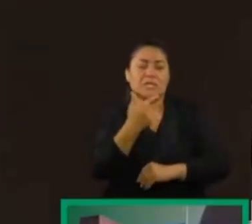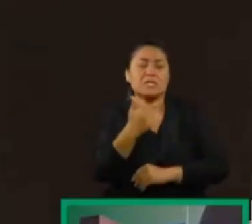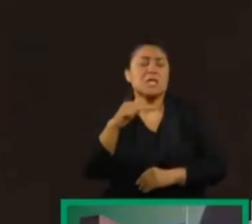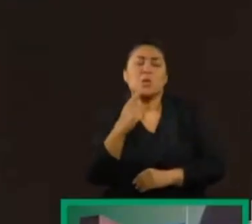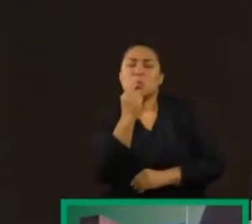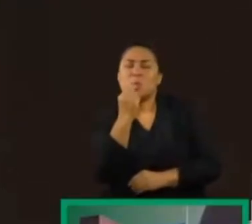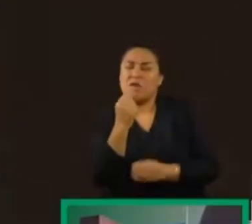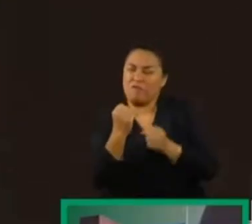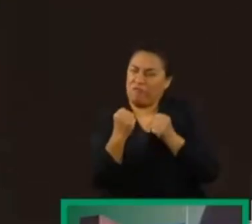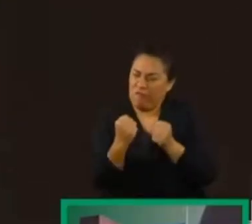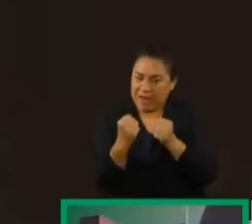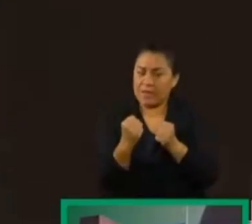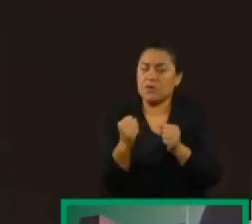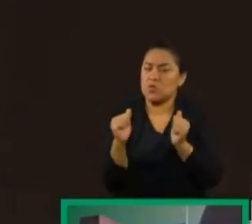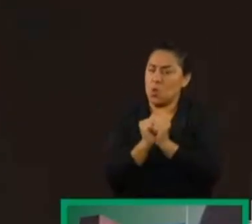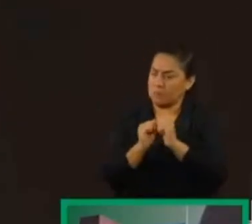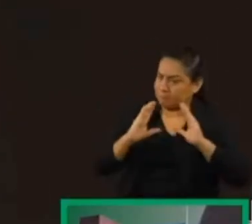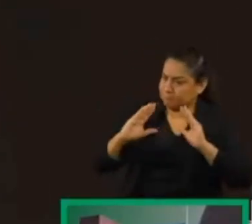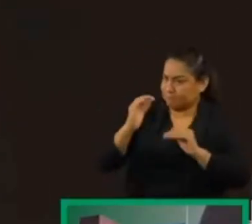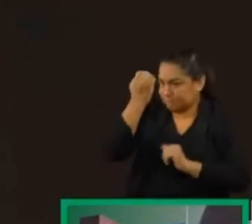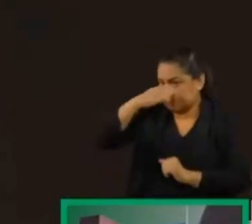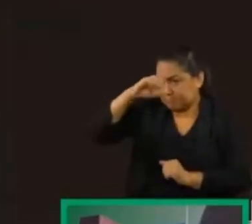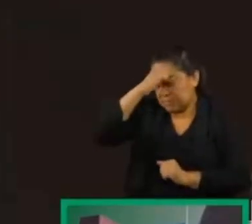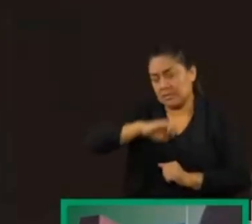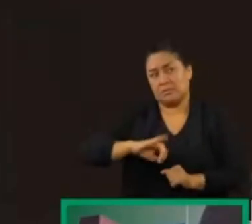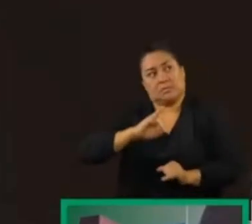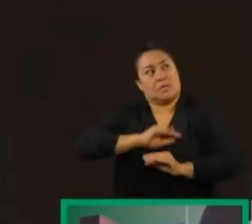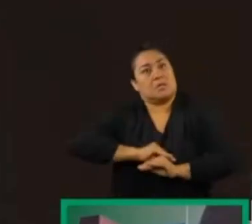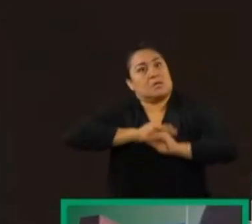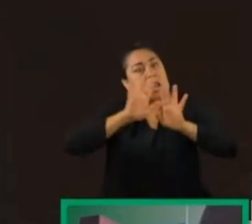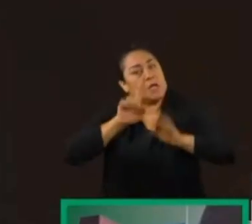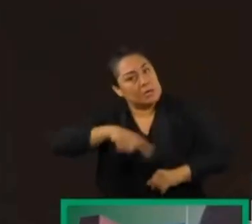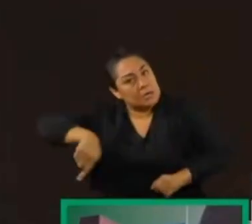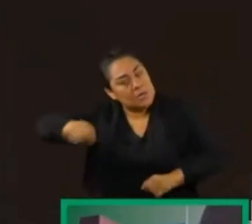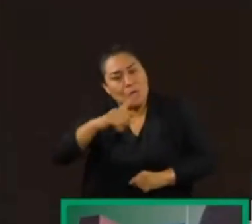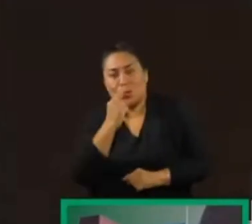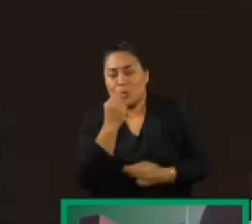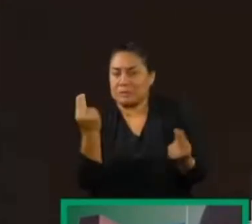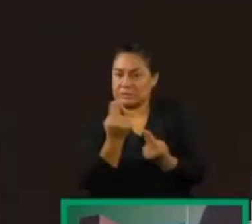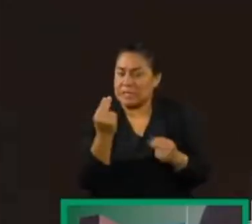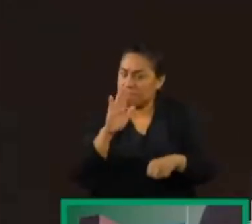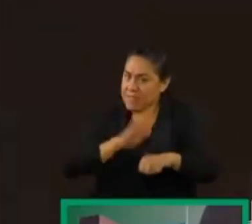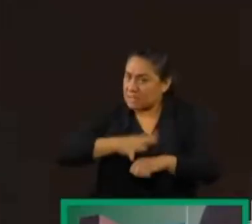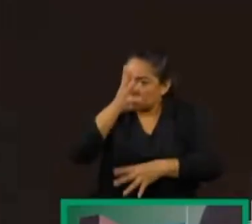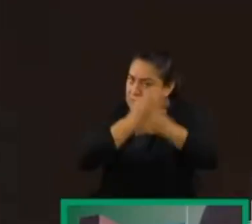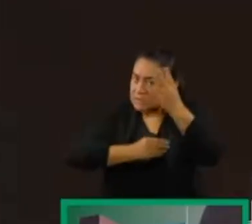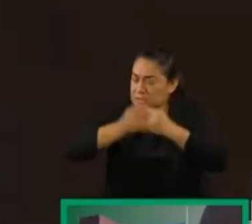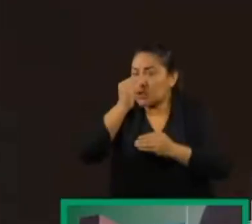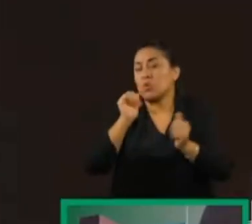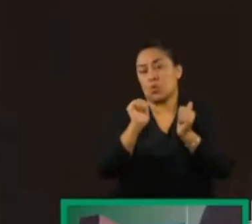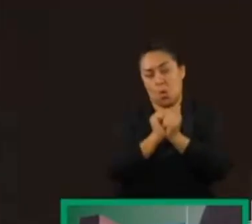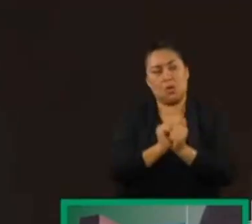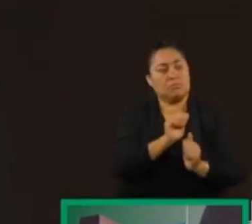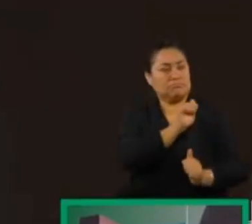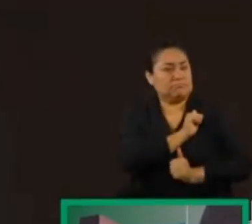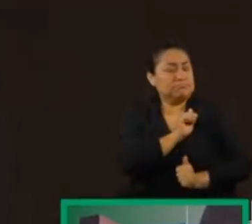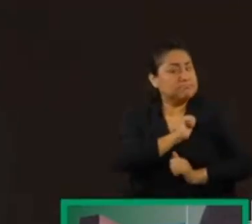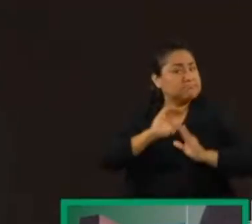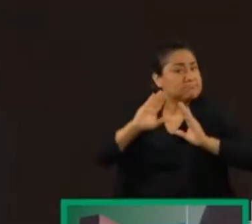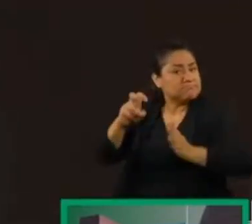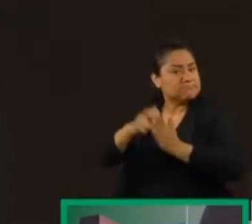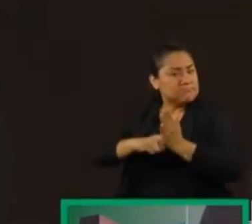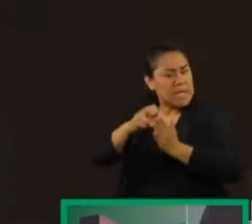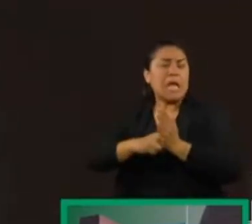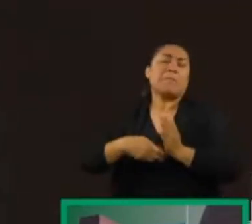fuerte, capacitada, porque por supuesto necesitan capacitación, y va a ser de orden militar, pero siempre